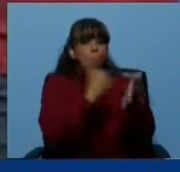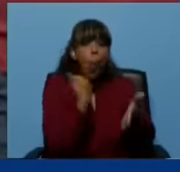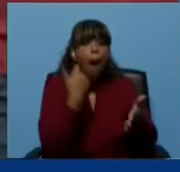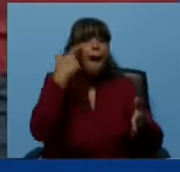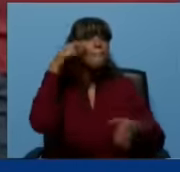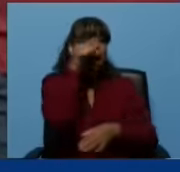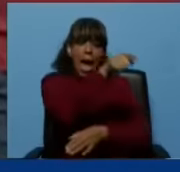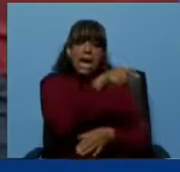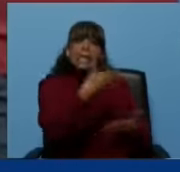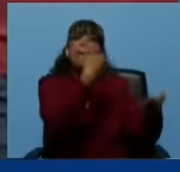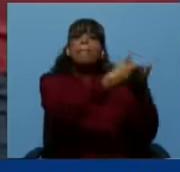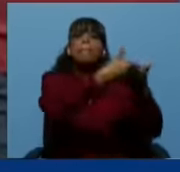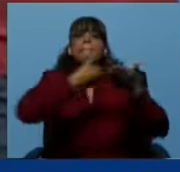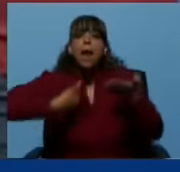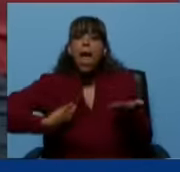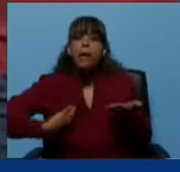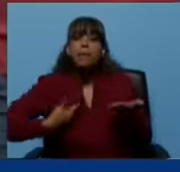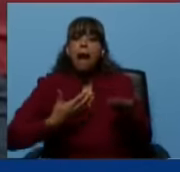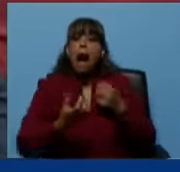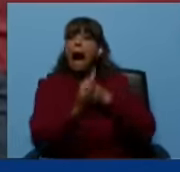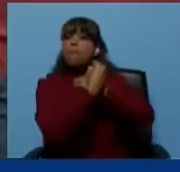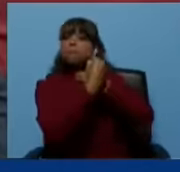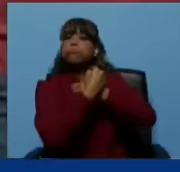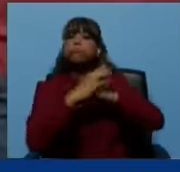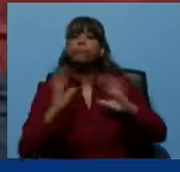que ellos presenten su recaudo.